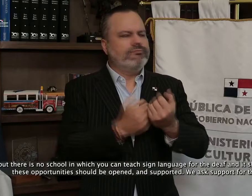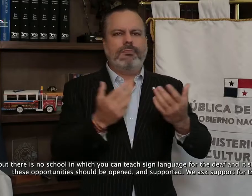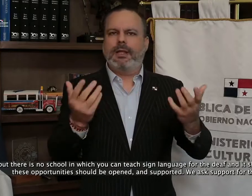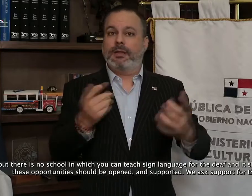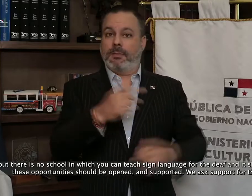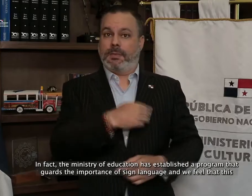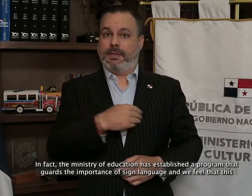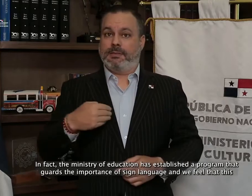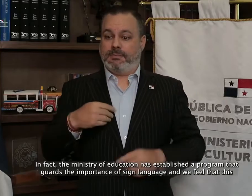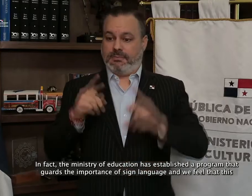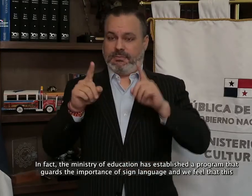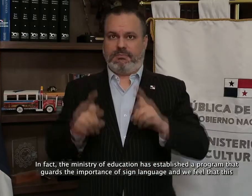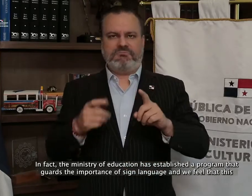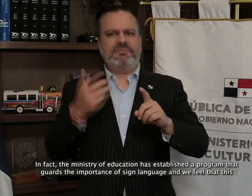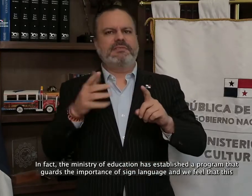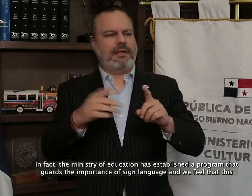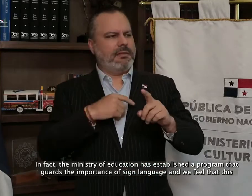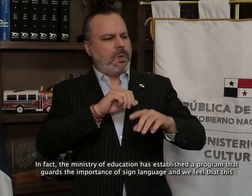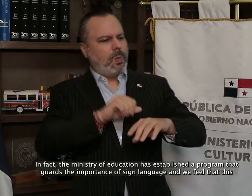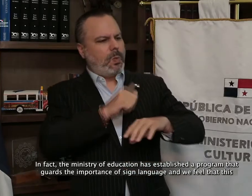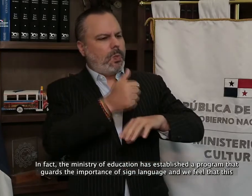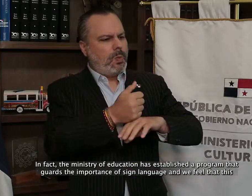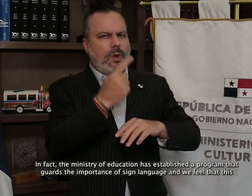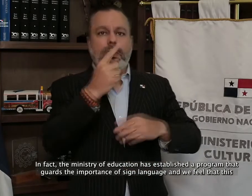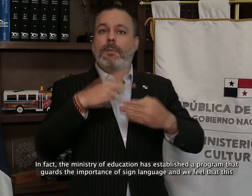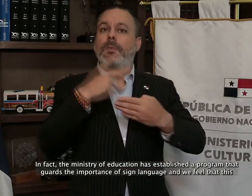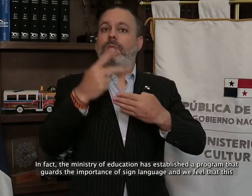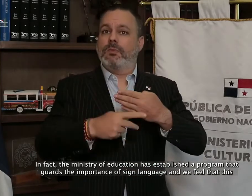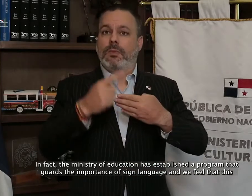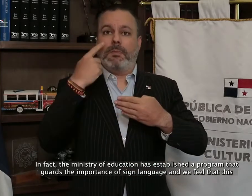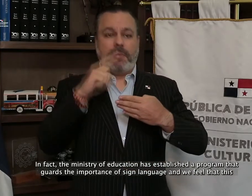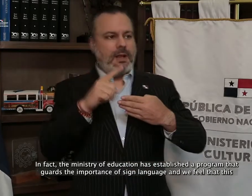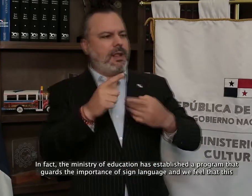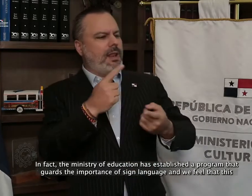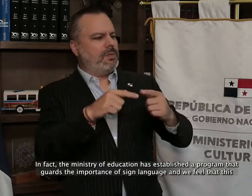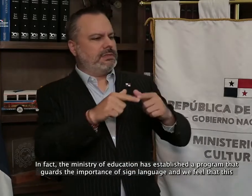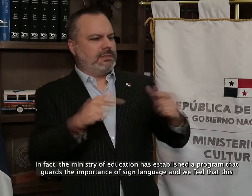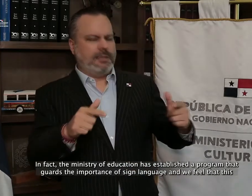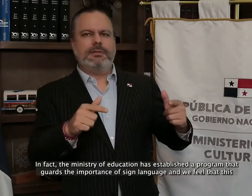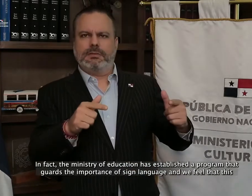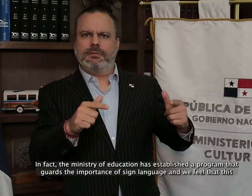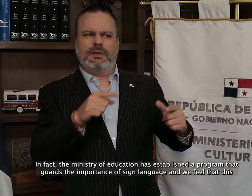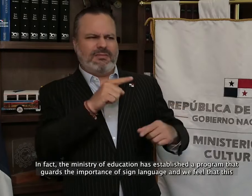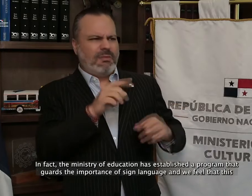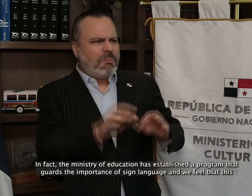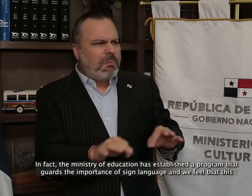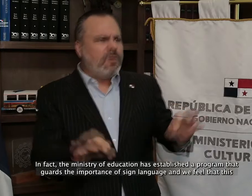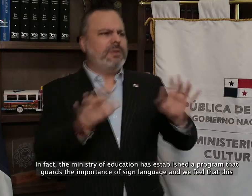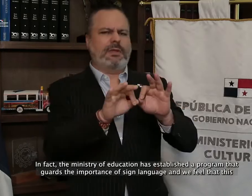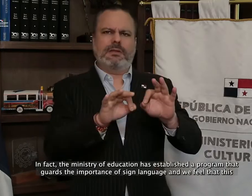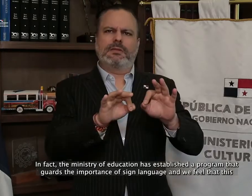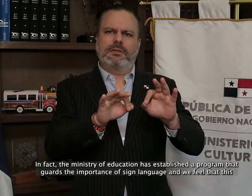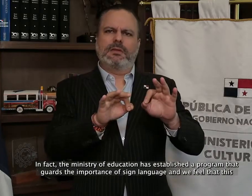hay escuelas en francés, pero no hay una escuela en la que se pueda enseñar la lengua de señas